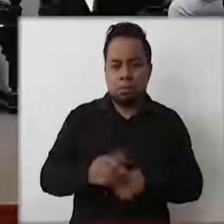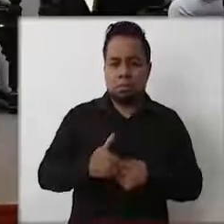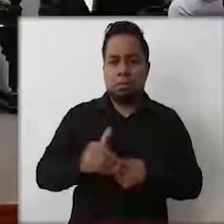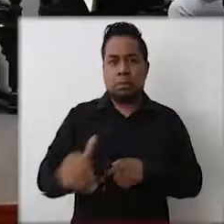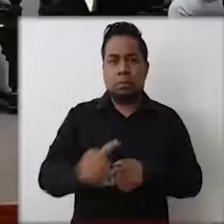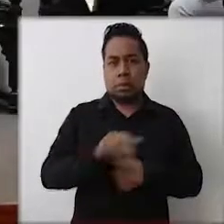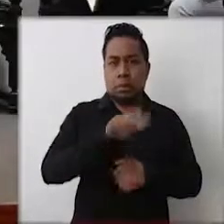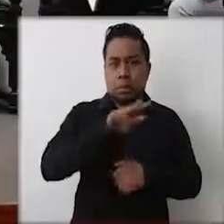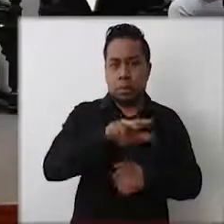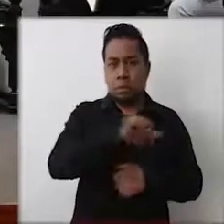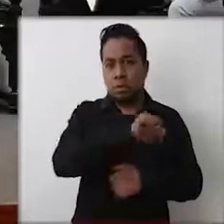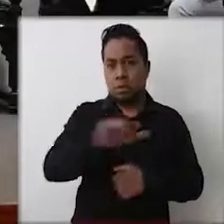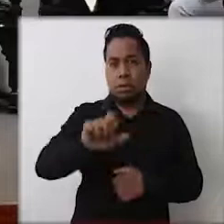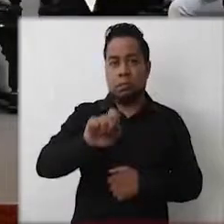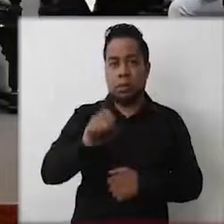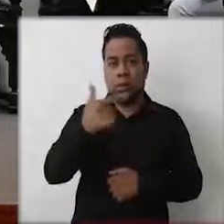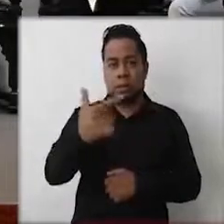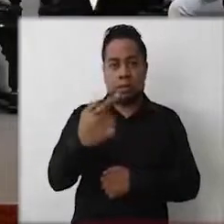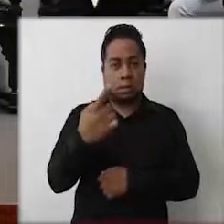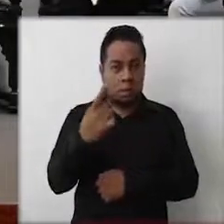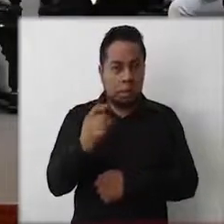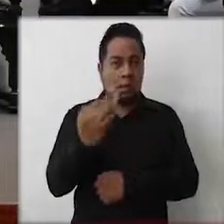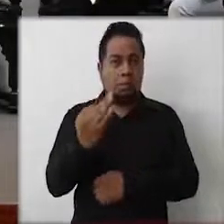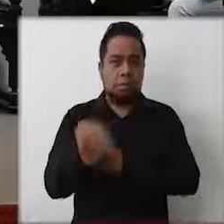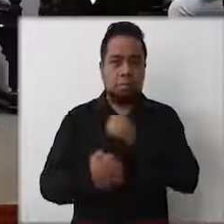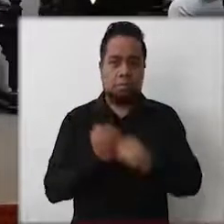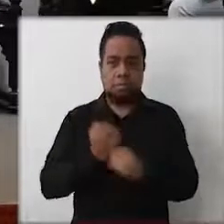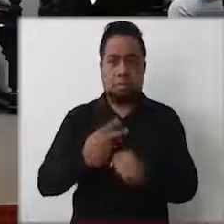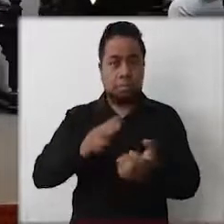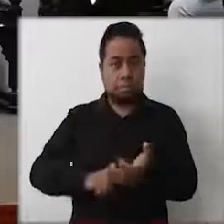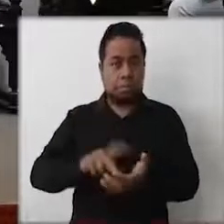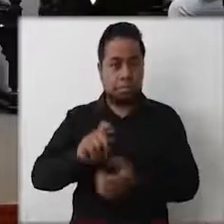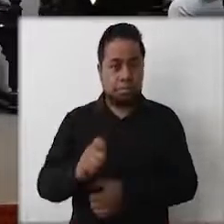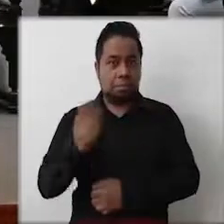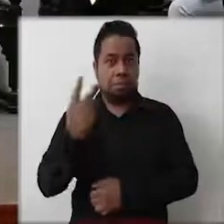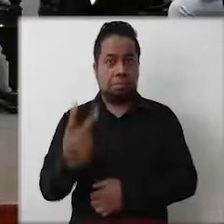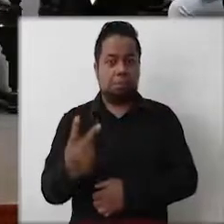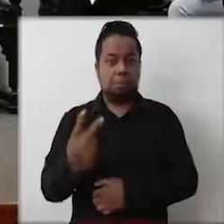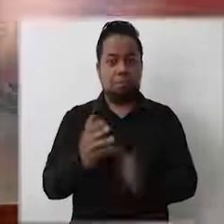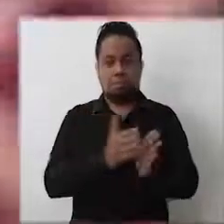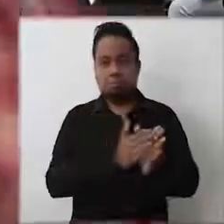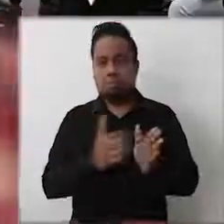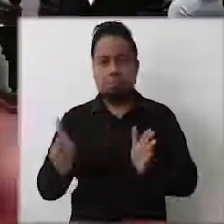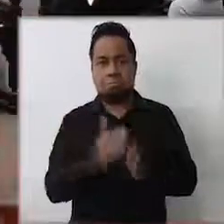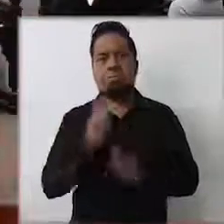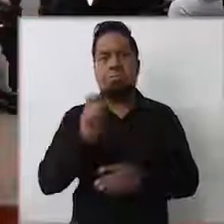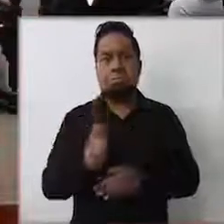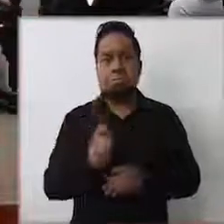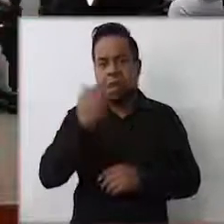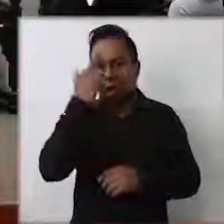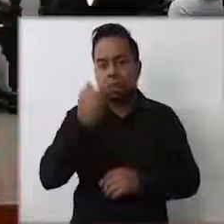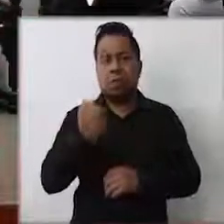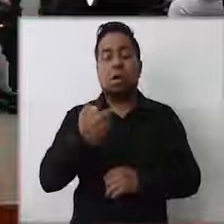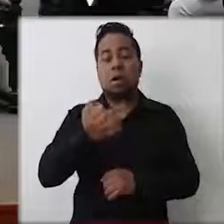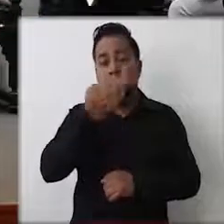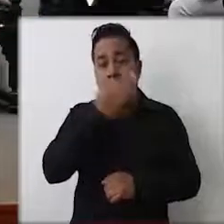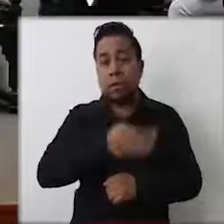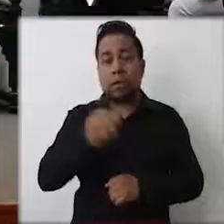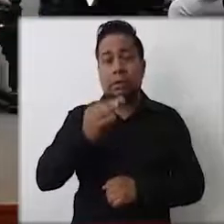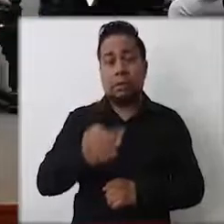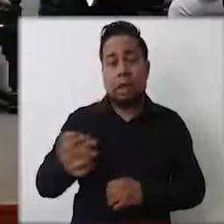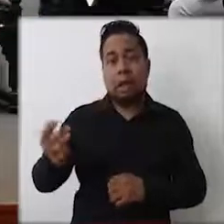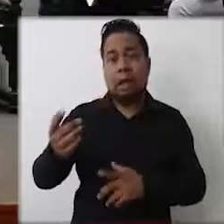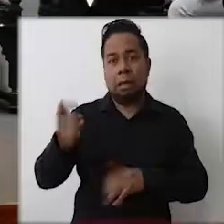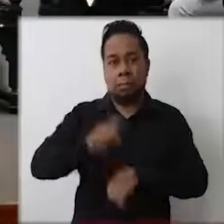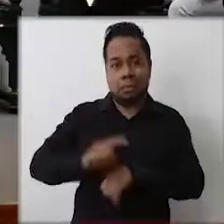concejales. Y eso somete a consideración del honorable cabildo el dictamen con el que se acaba de dar cuenta.